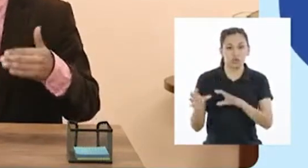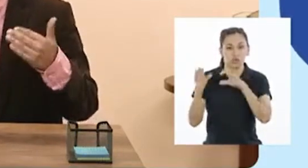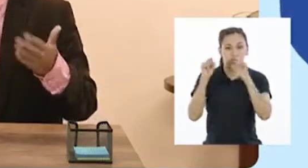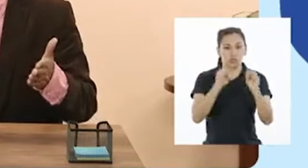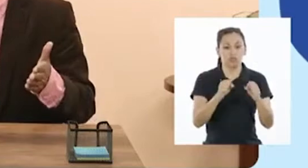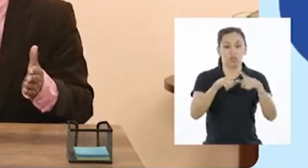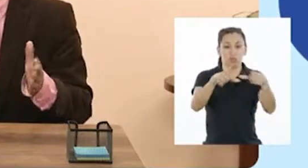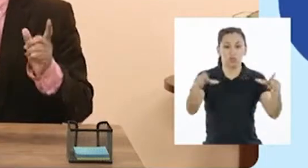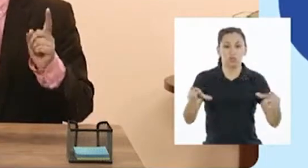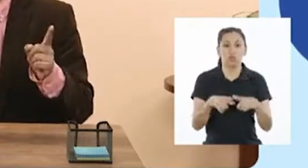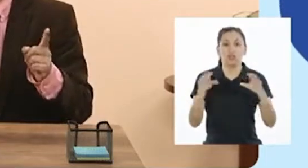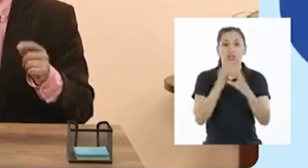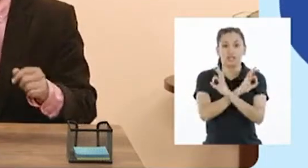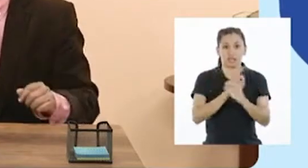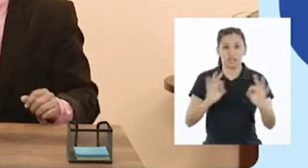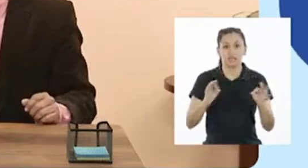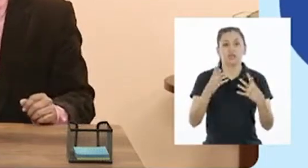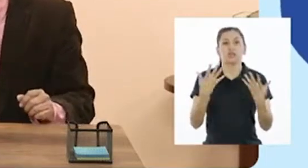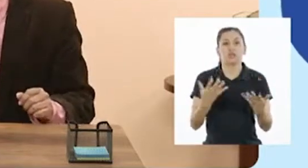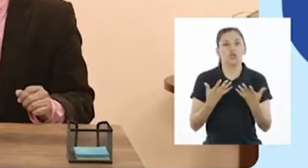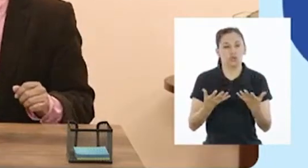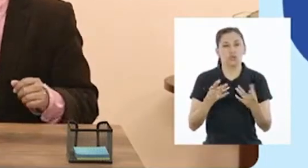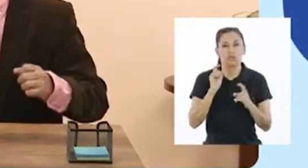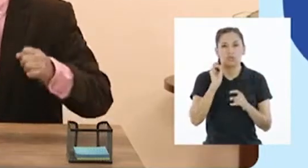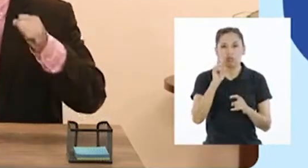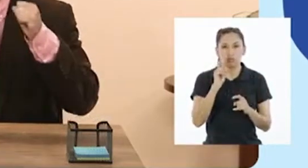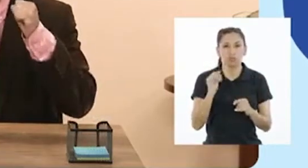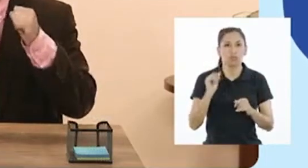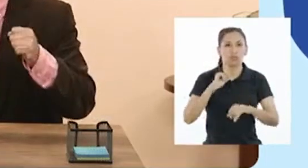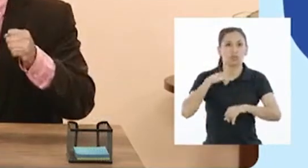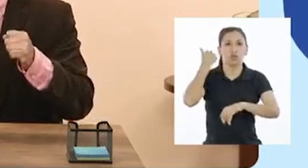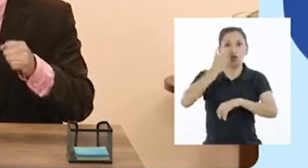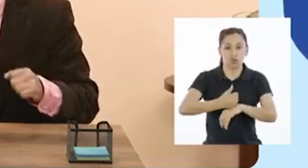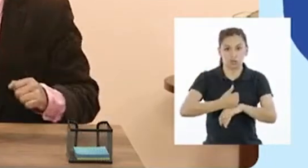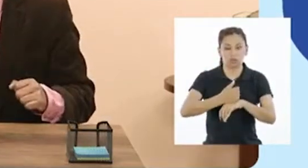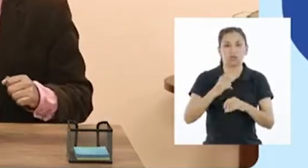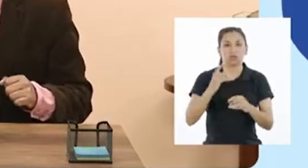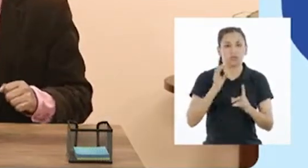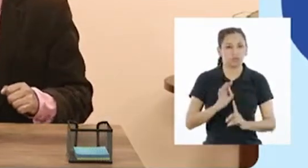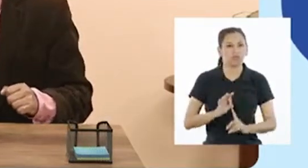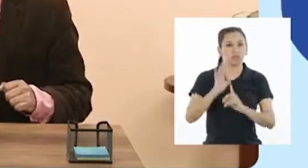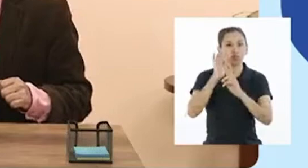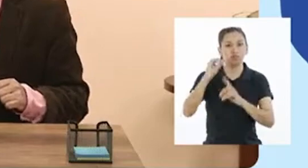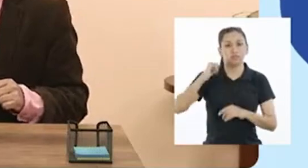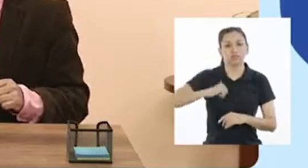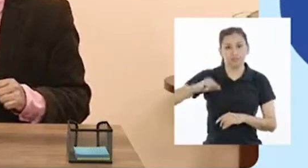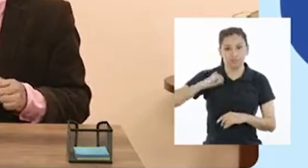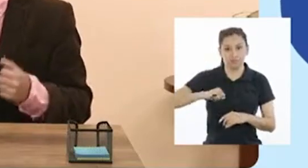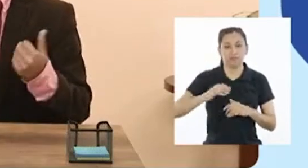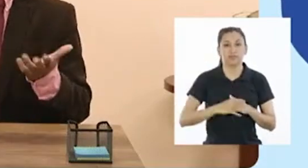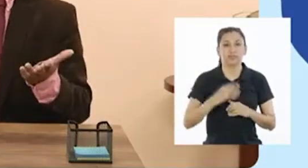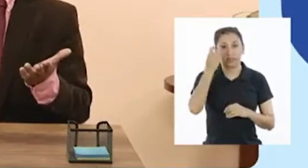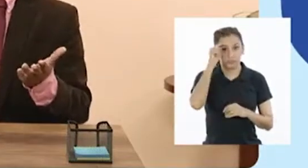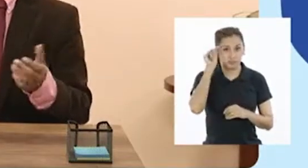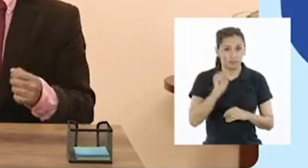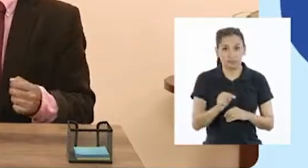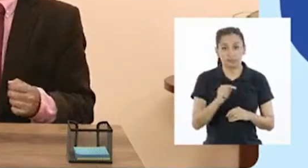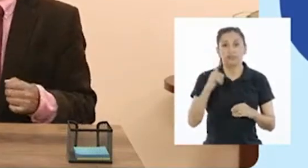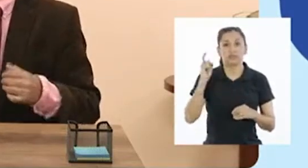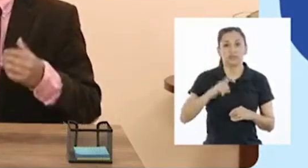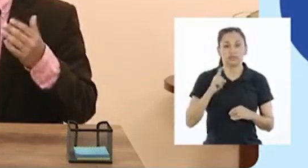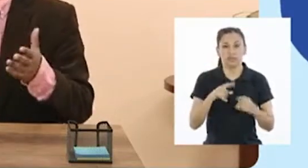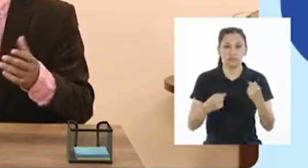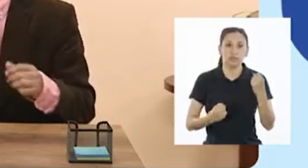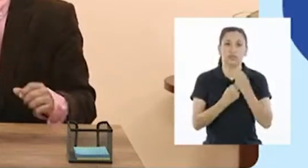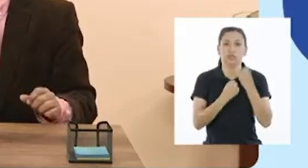del espacio público demanda un ejercicio de autoridad por parte de los alcaldes. Para ello,